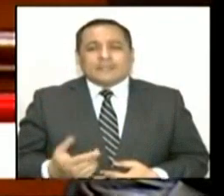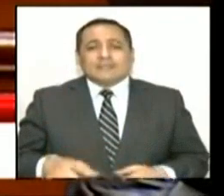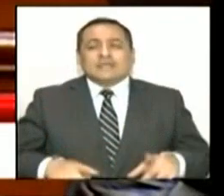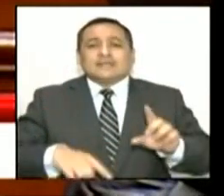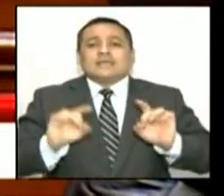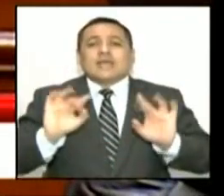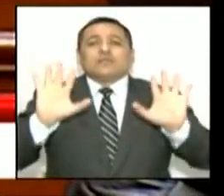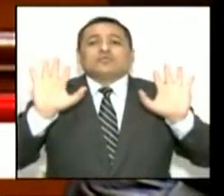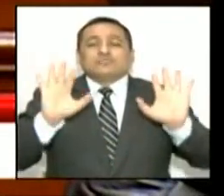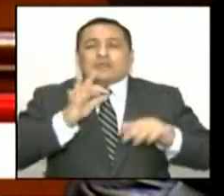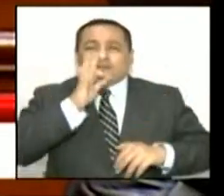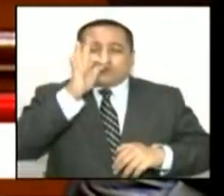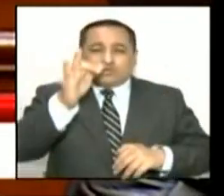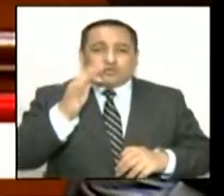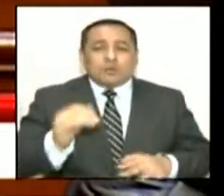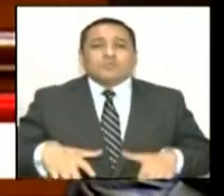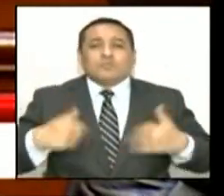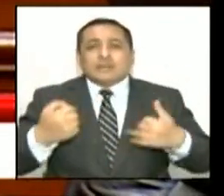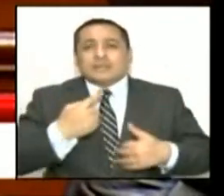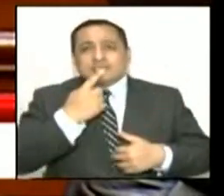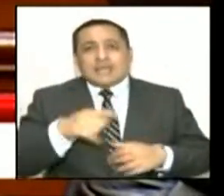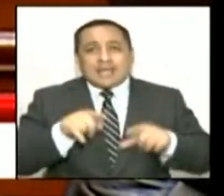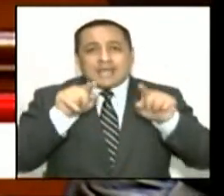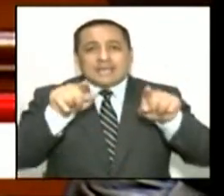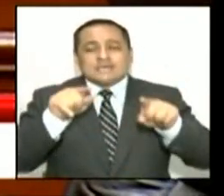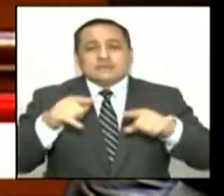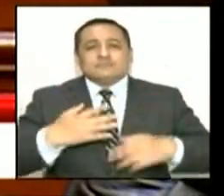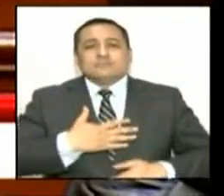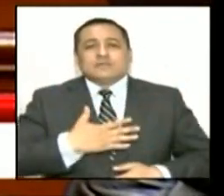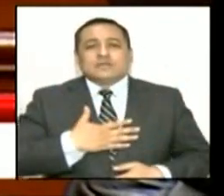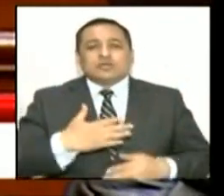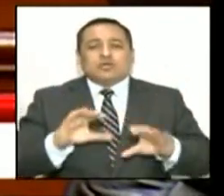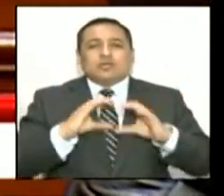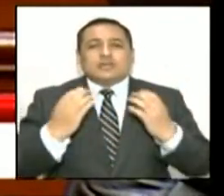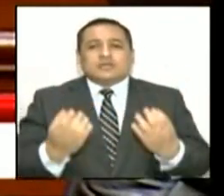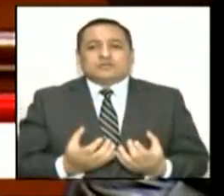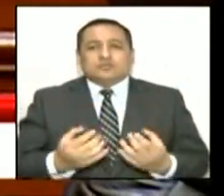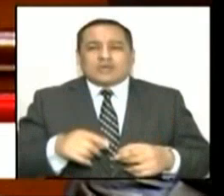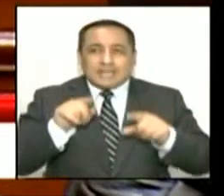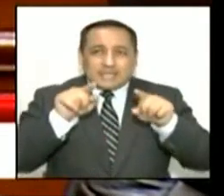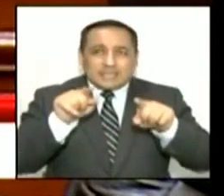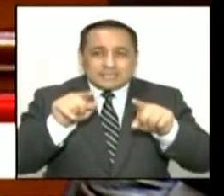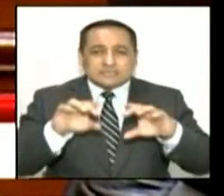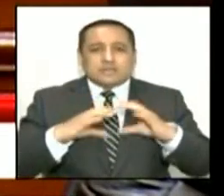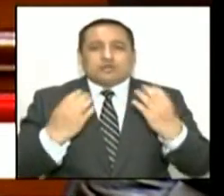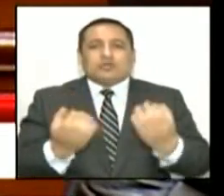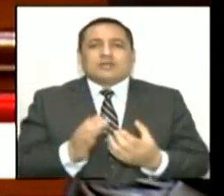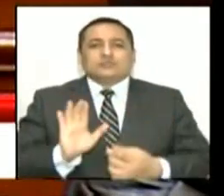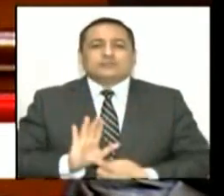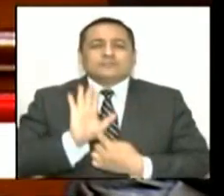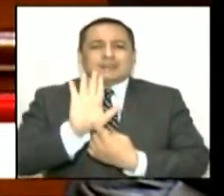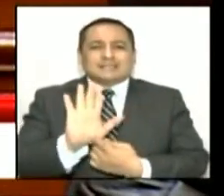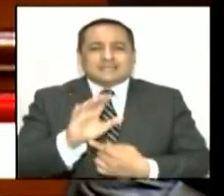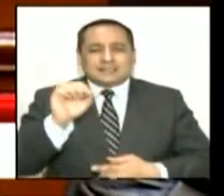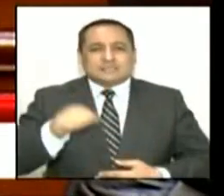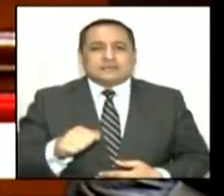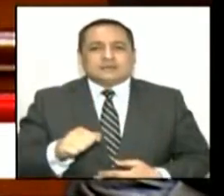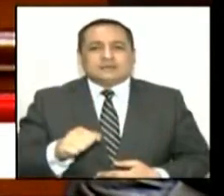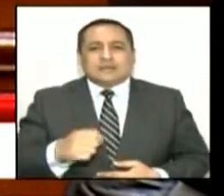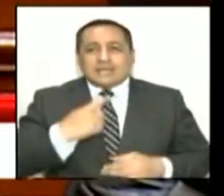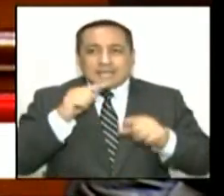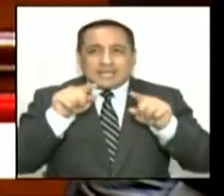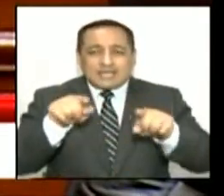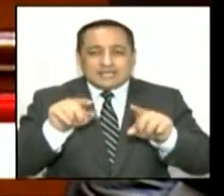algún día pueda decir, ese es mi Congreso, ese Congreso me representa,